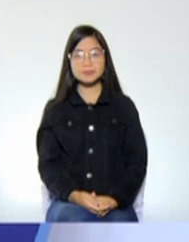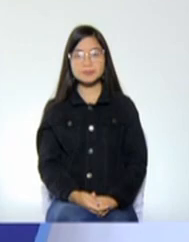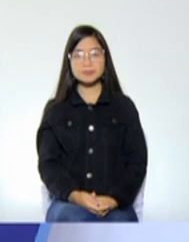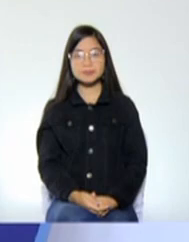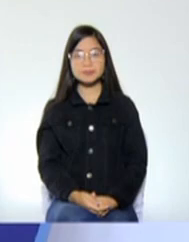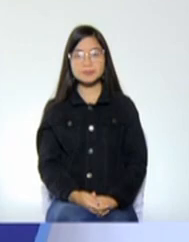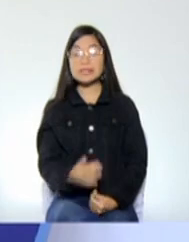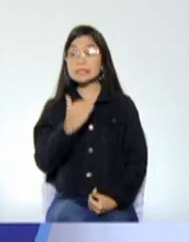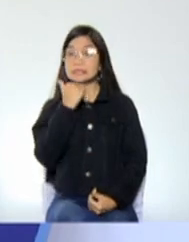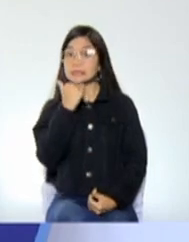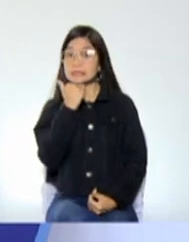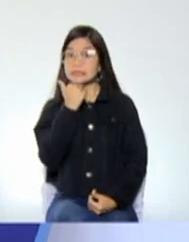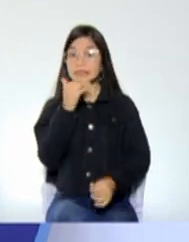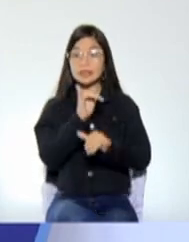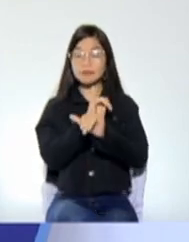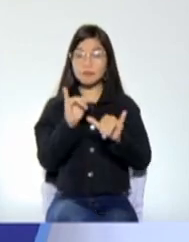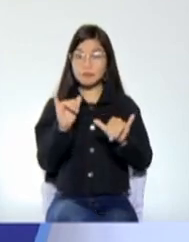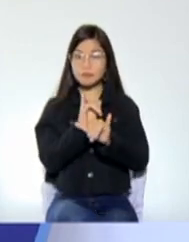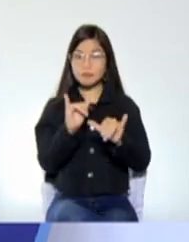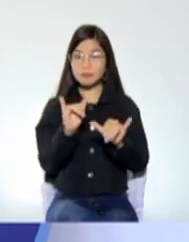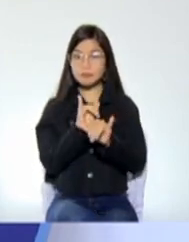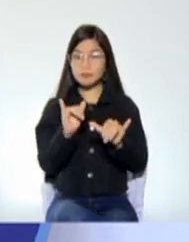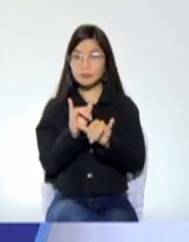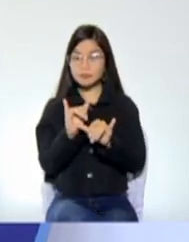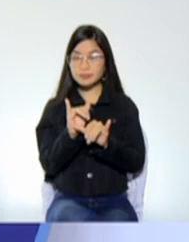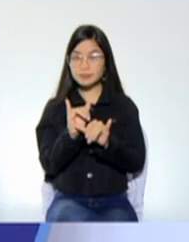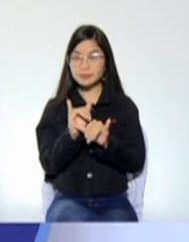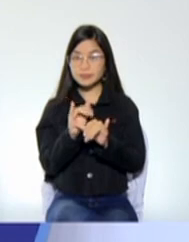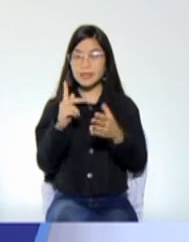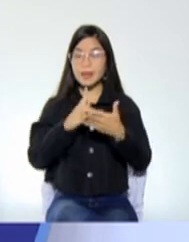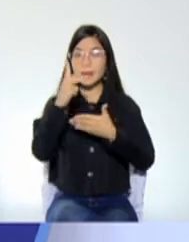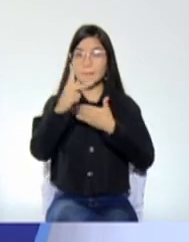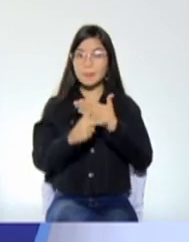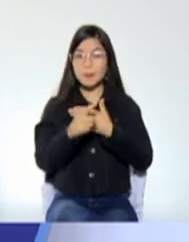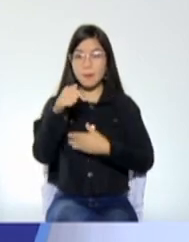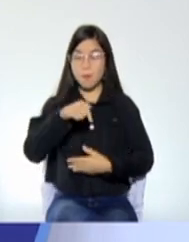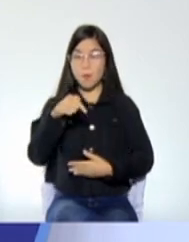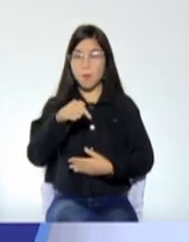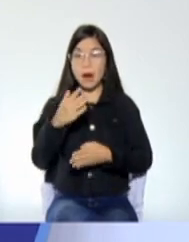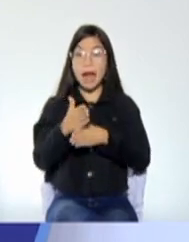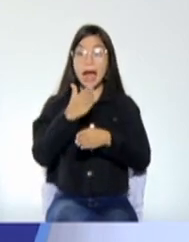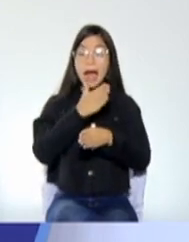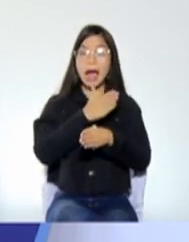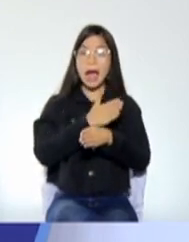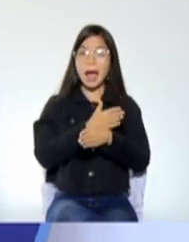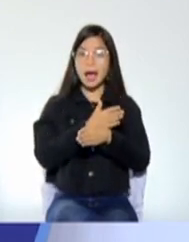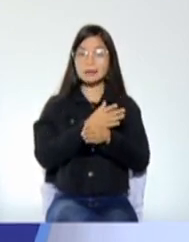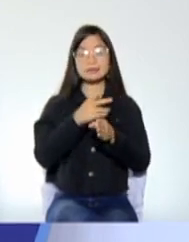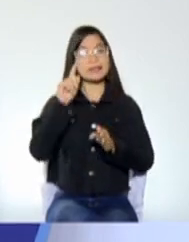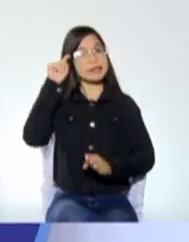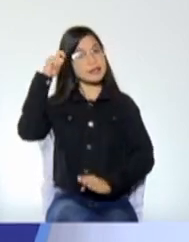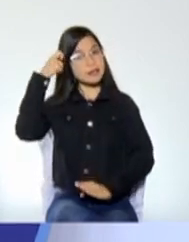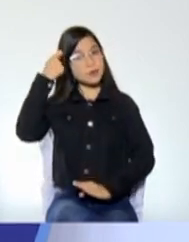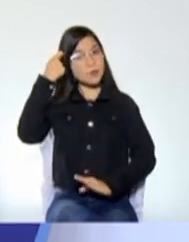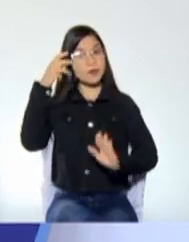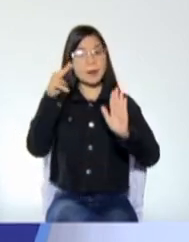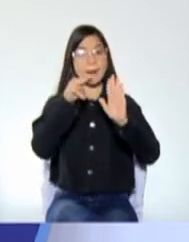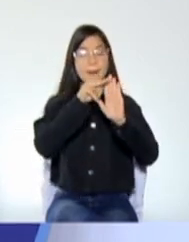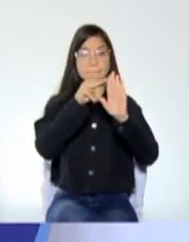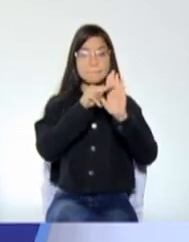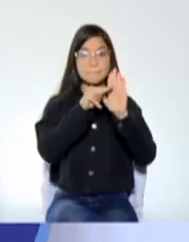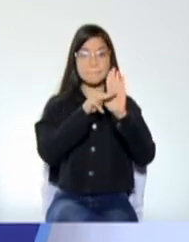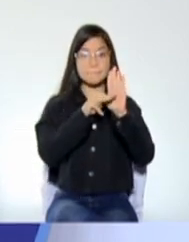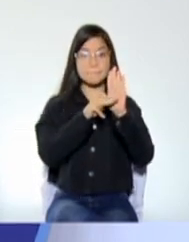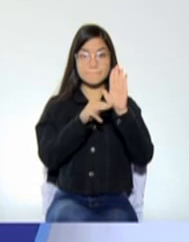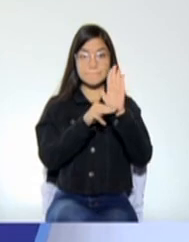ya casi nos acercamos al final de nuestra programación, pero por el día de hoy. Pero antes es mi deber recordarles que